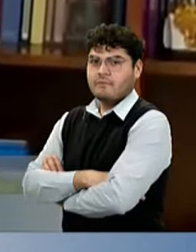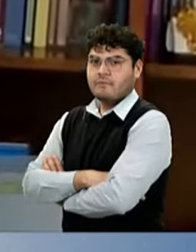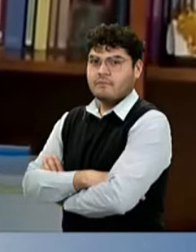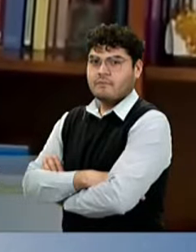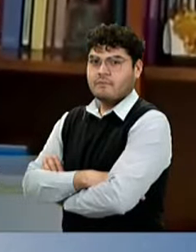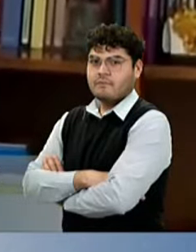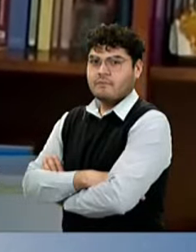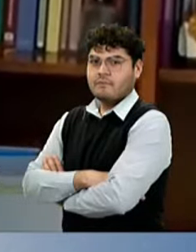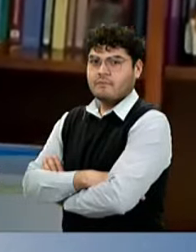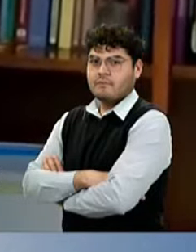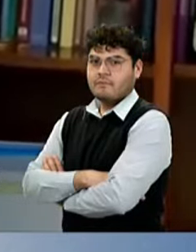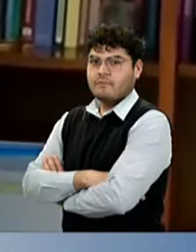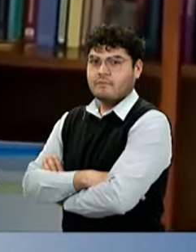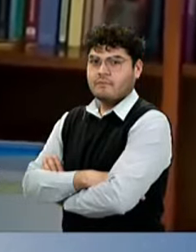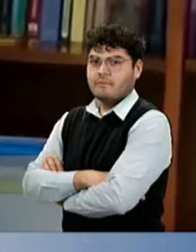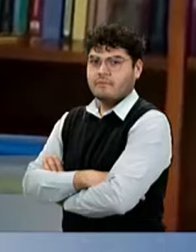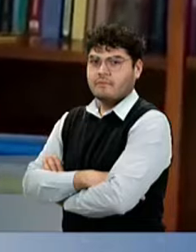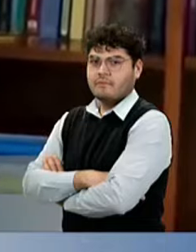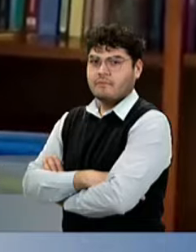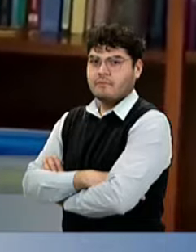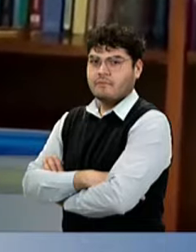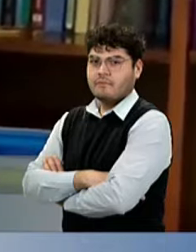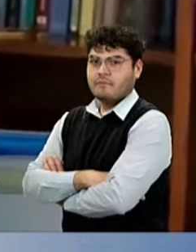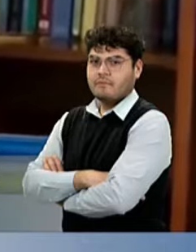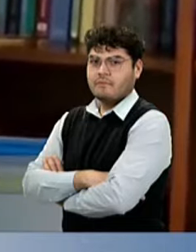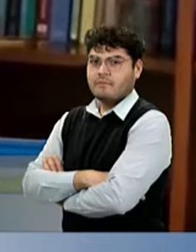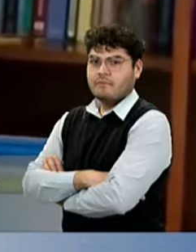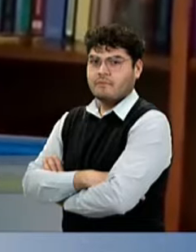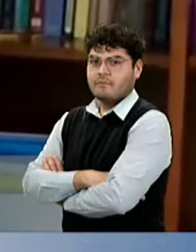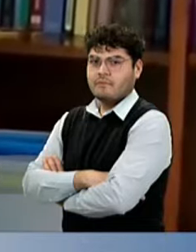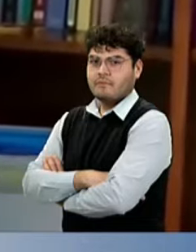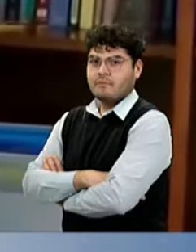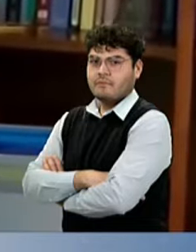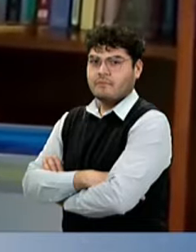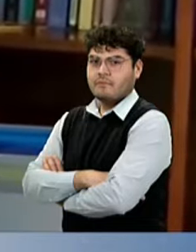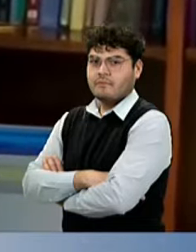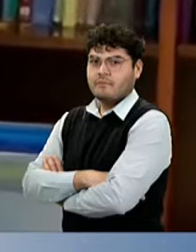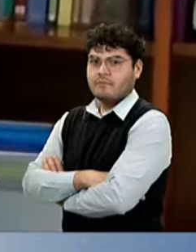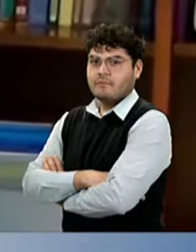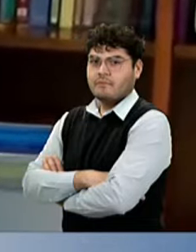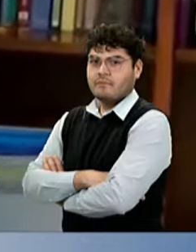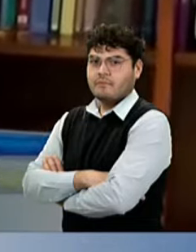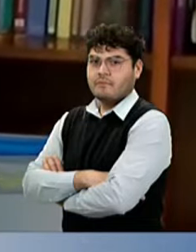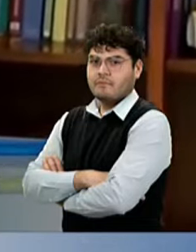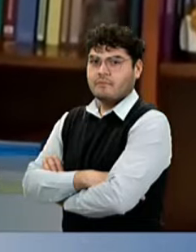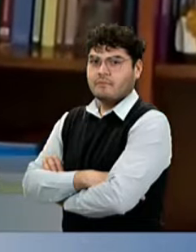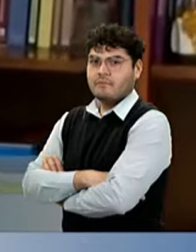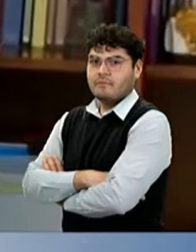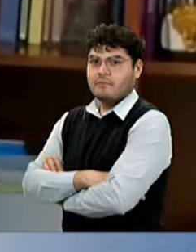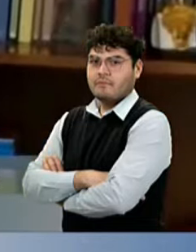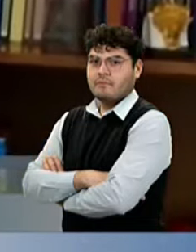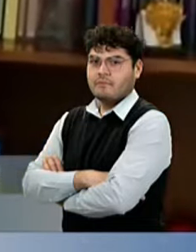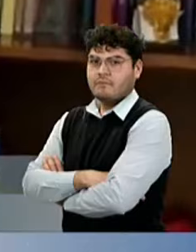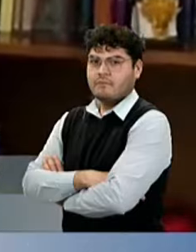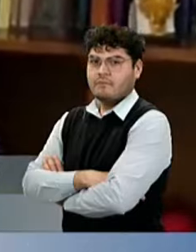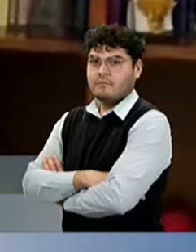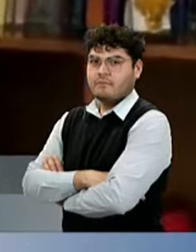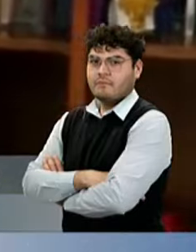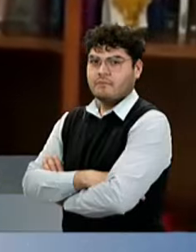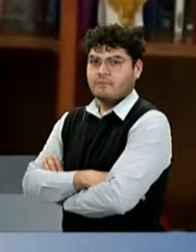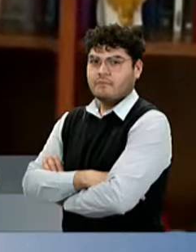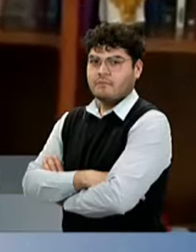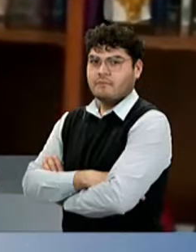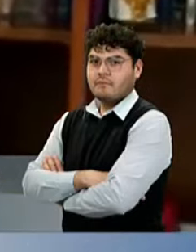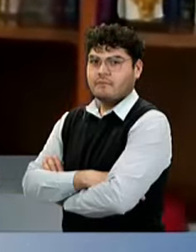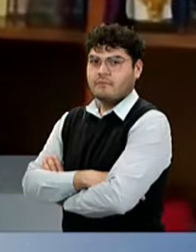que en este tipo de casos pueden haber ocasiones que incluso la calidad de las personas que son citadas a declarar puede cambiar